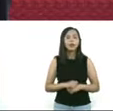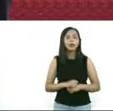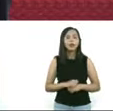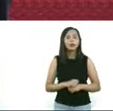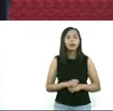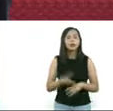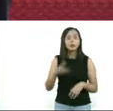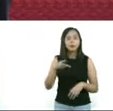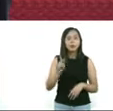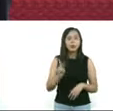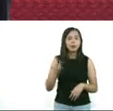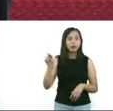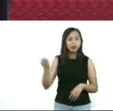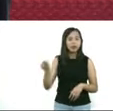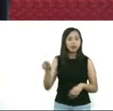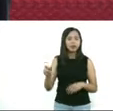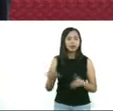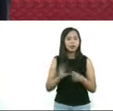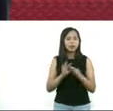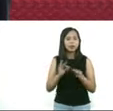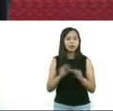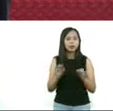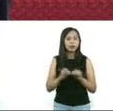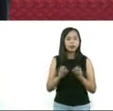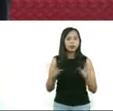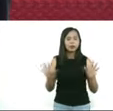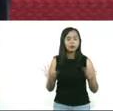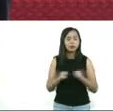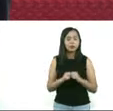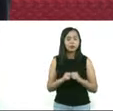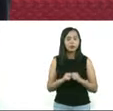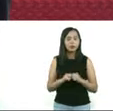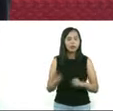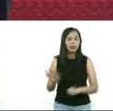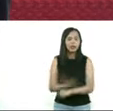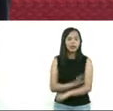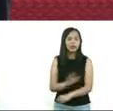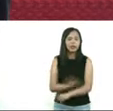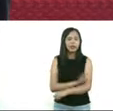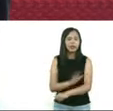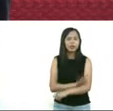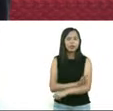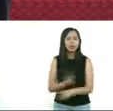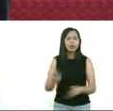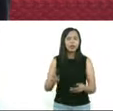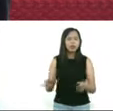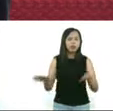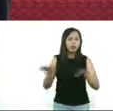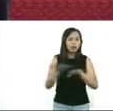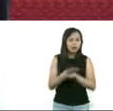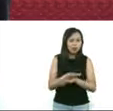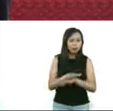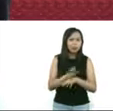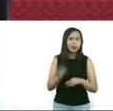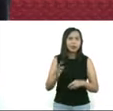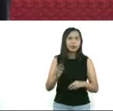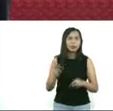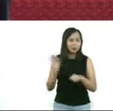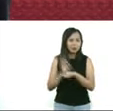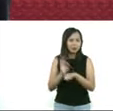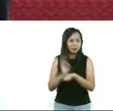Pero ahí en el Istmo es clarísimo cómo las energías renovables, por supuesto que